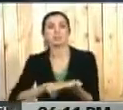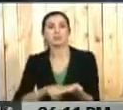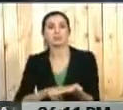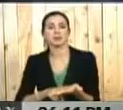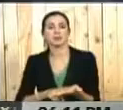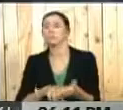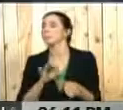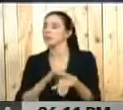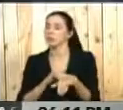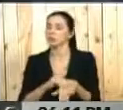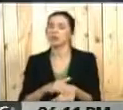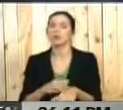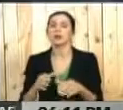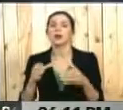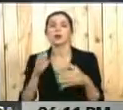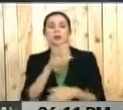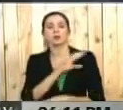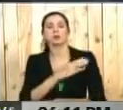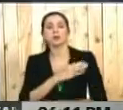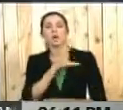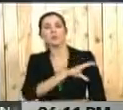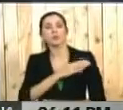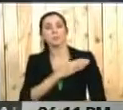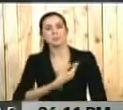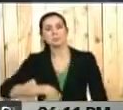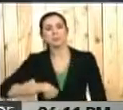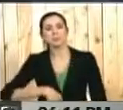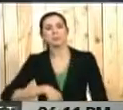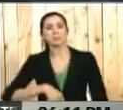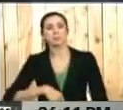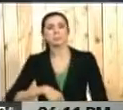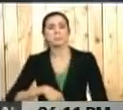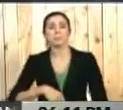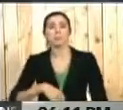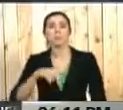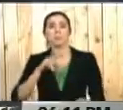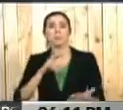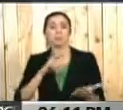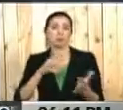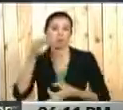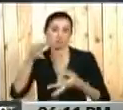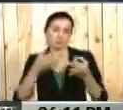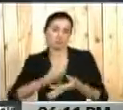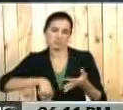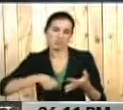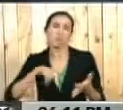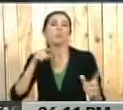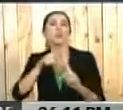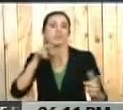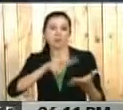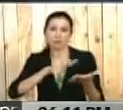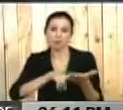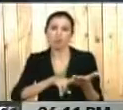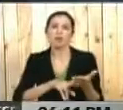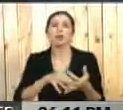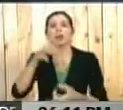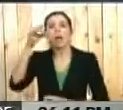presidencial, perdón, de la verdad, las víctimas, la justicia, la